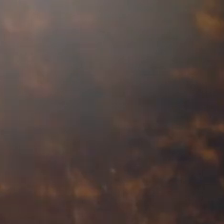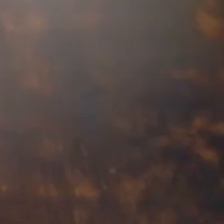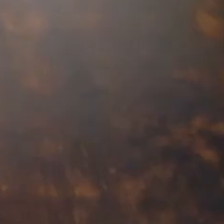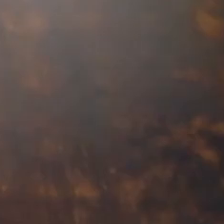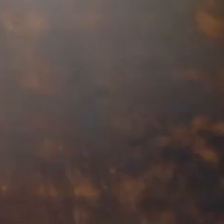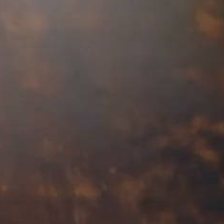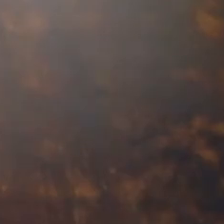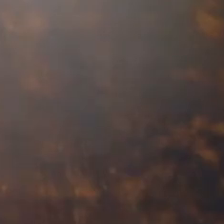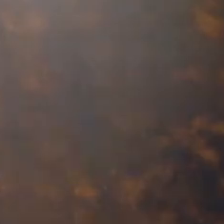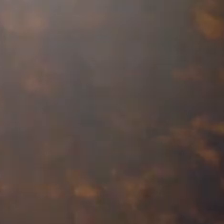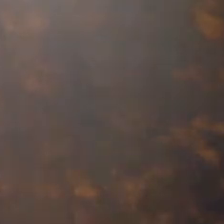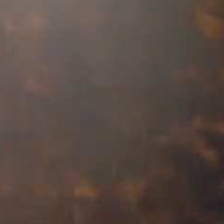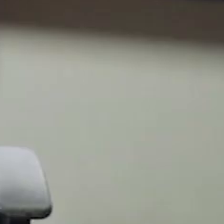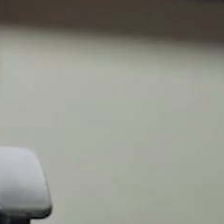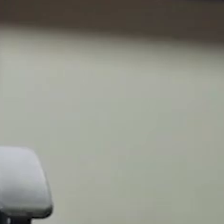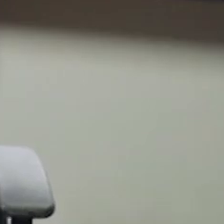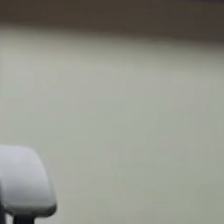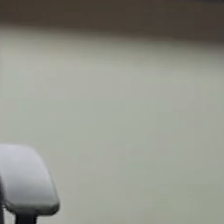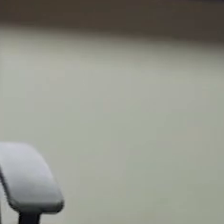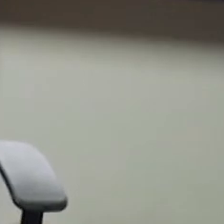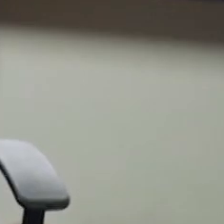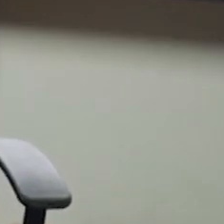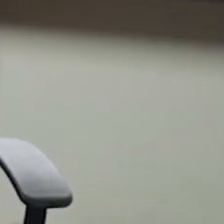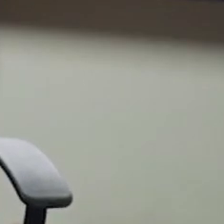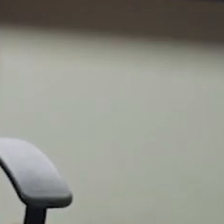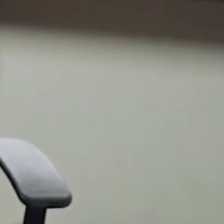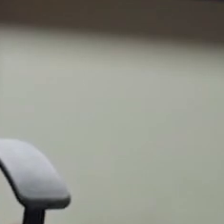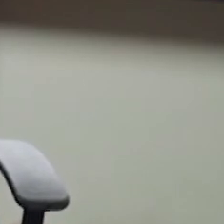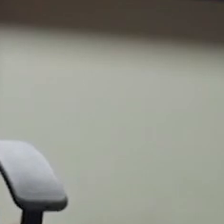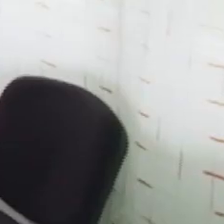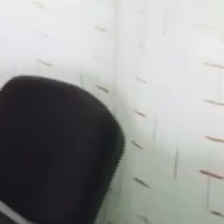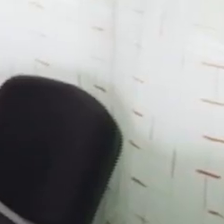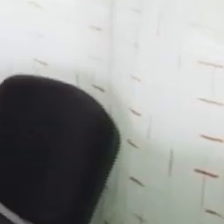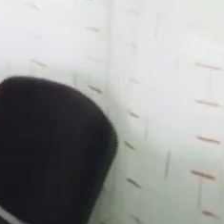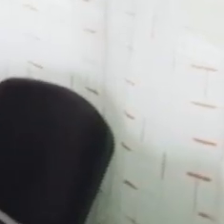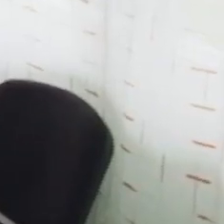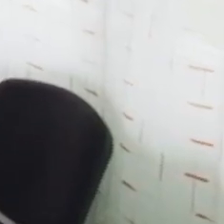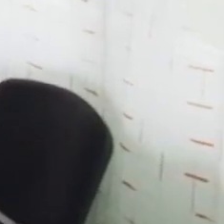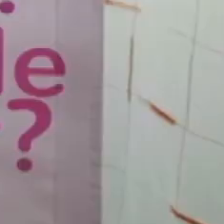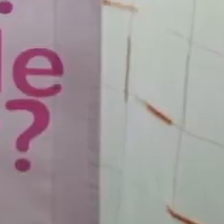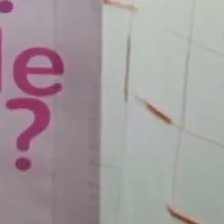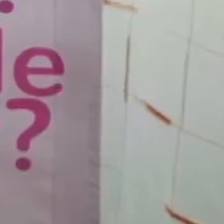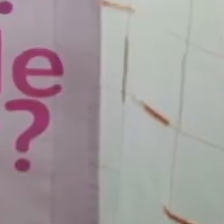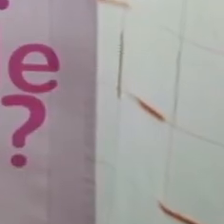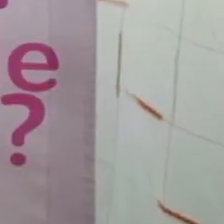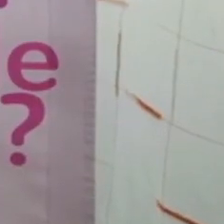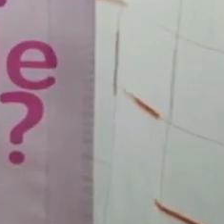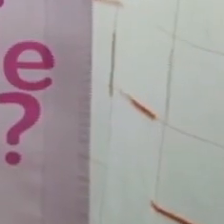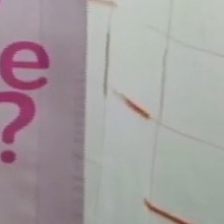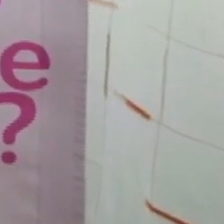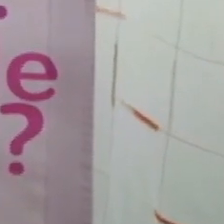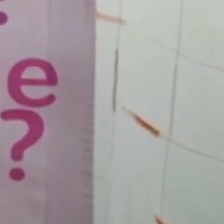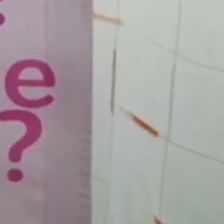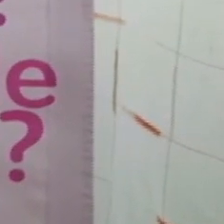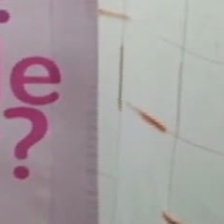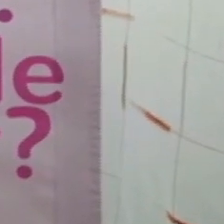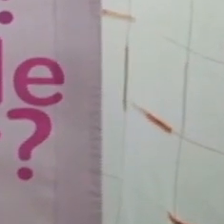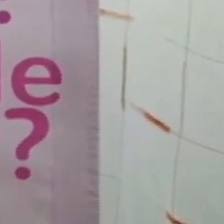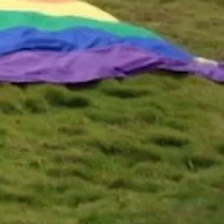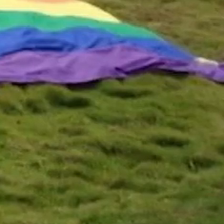género con los fondos que nos ha otorgado la Junta hemos podido desarrollar proyectos dirigidos a la prevención y educación en VIH campañas en derechos